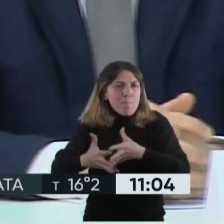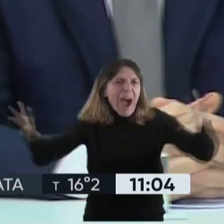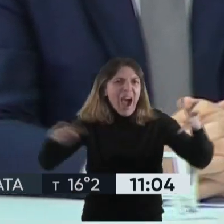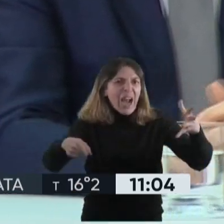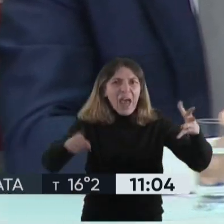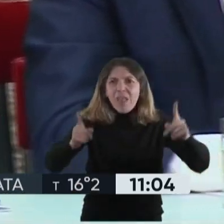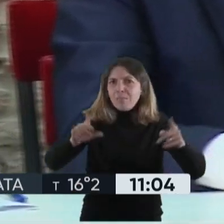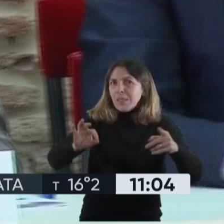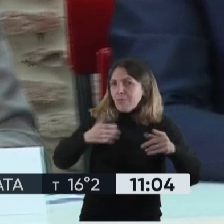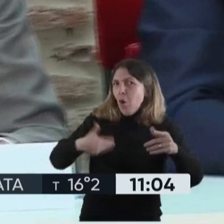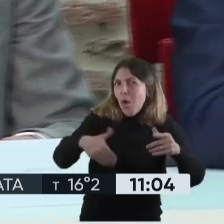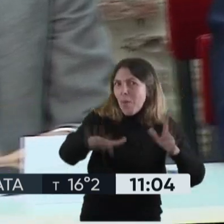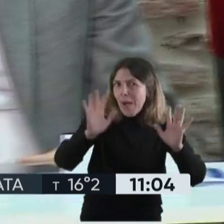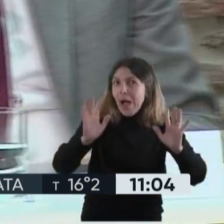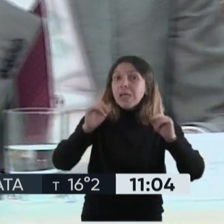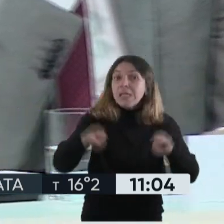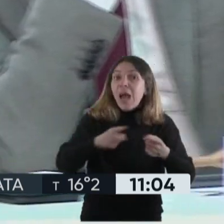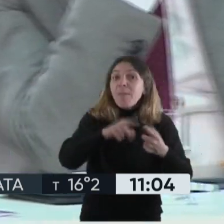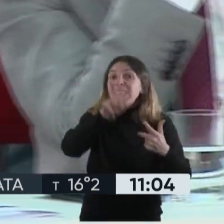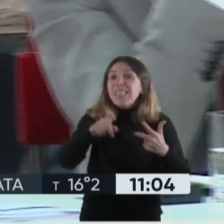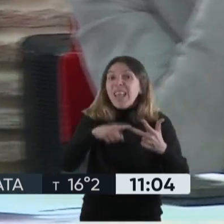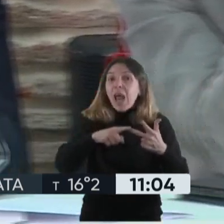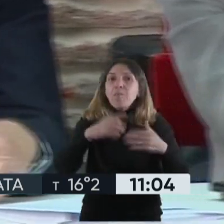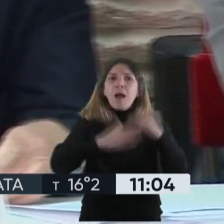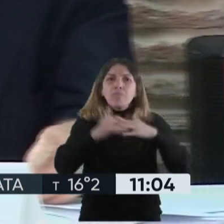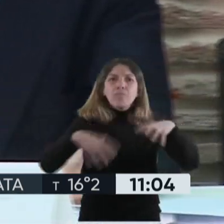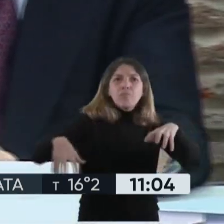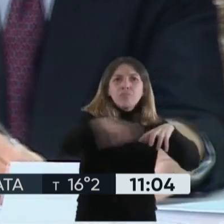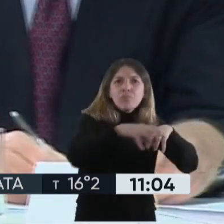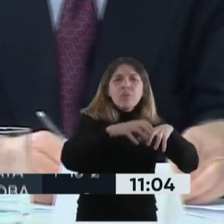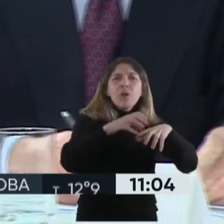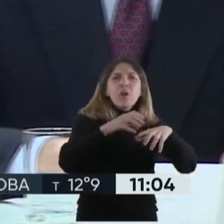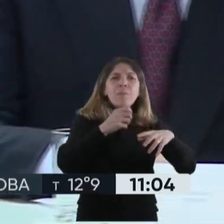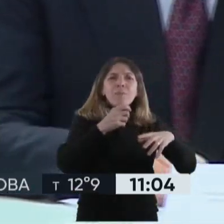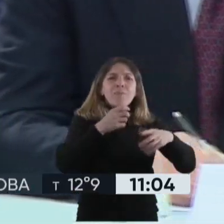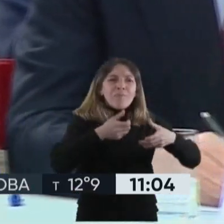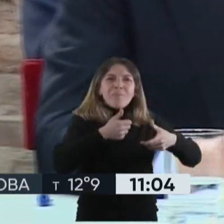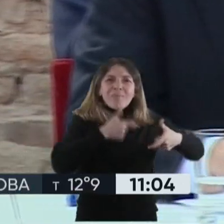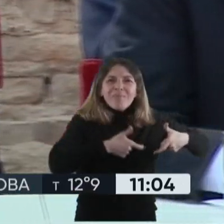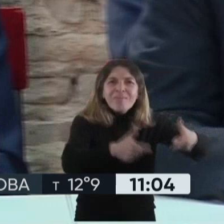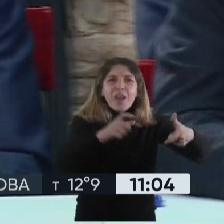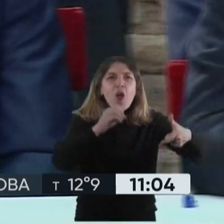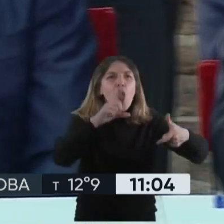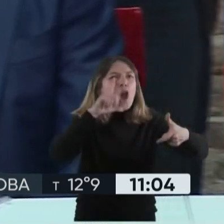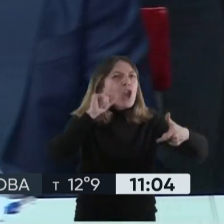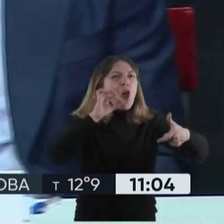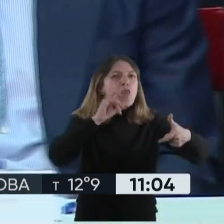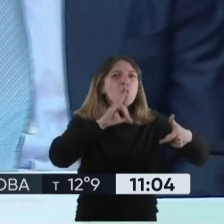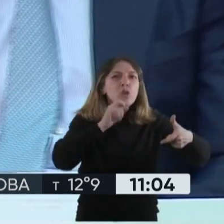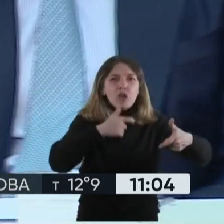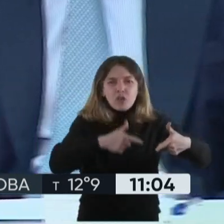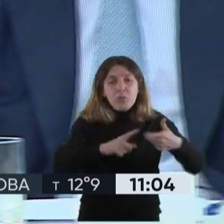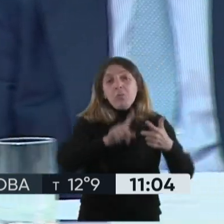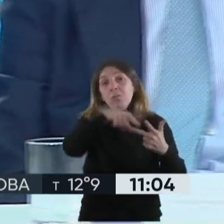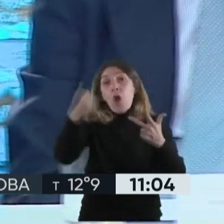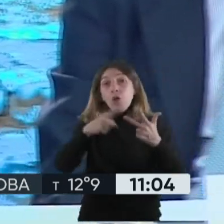Y lo mismo para lo que es la infraestructura de oleoductos. El tercer bloque, y al cual nos queremos referir con el